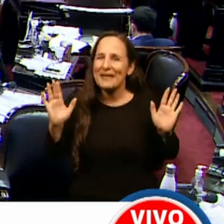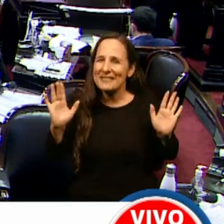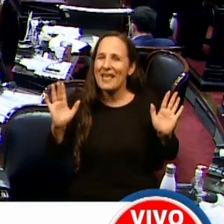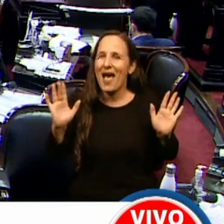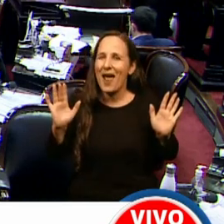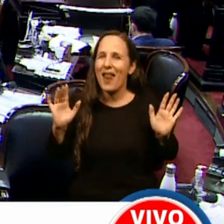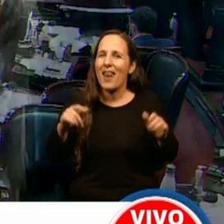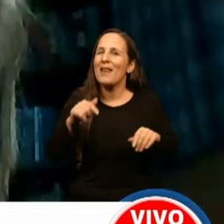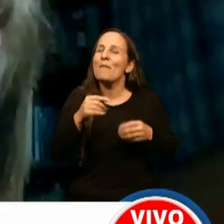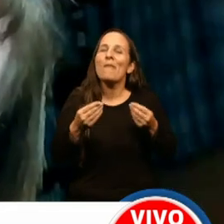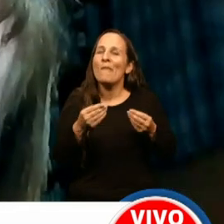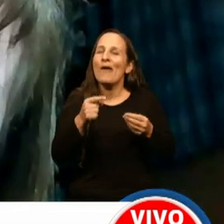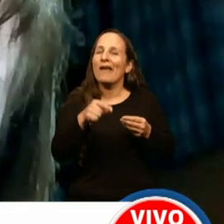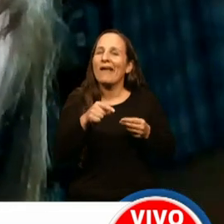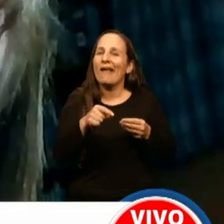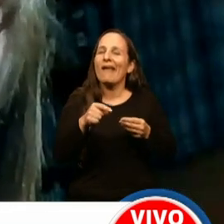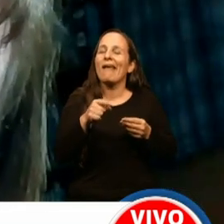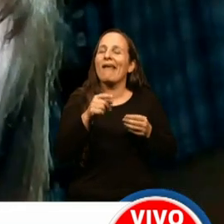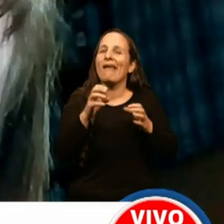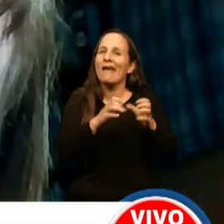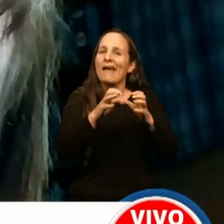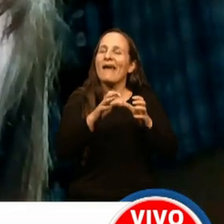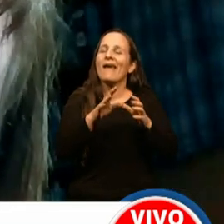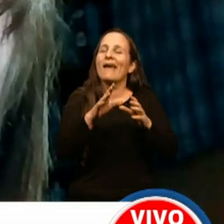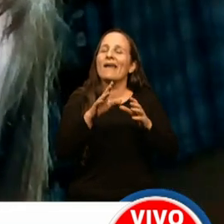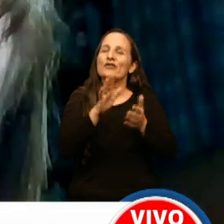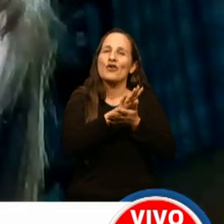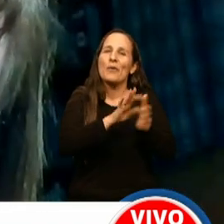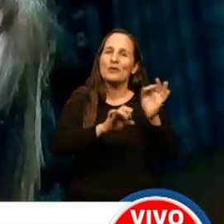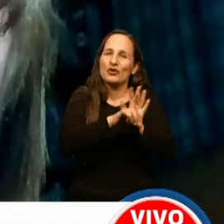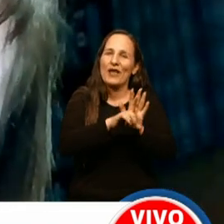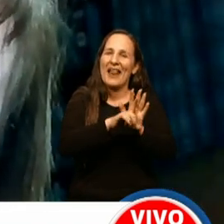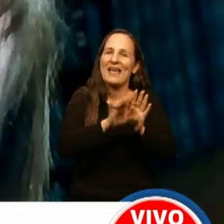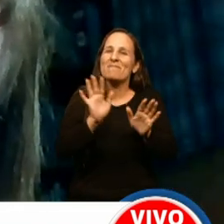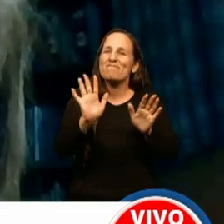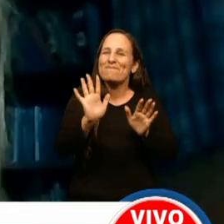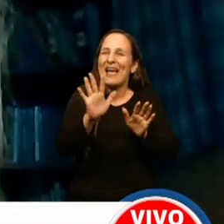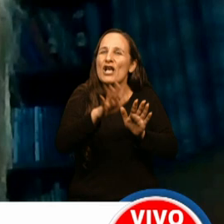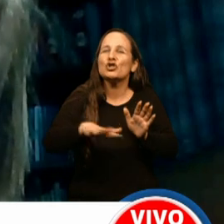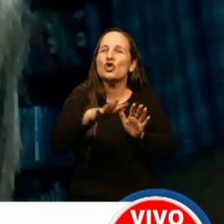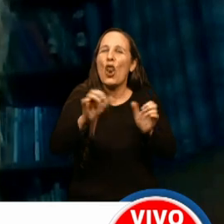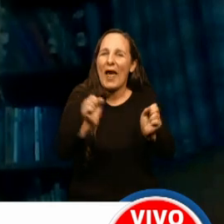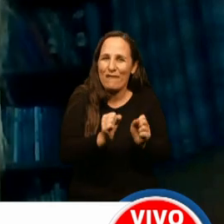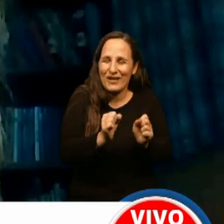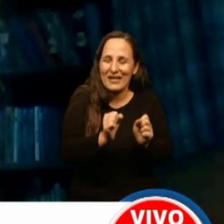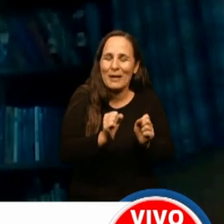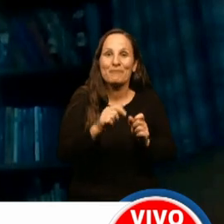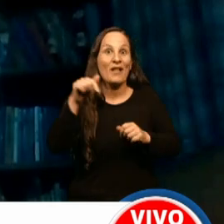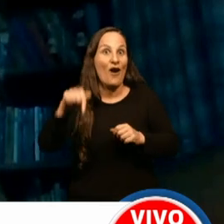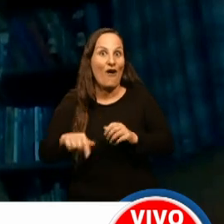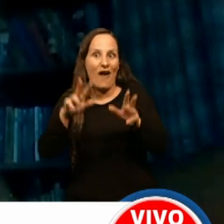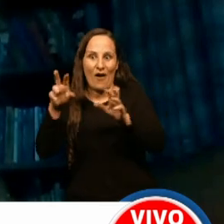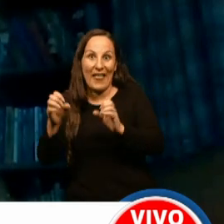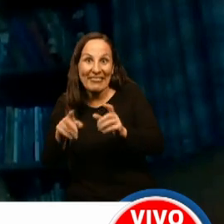el tratamiento de zona fría y ahora dando tratamiento a esto la verdad que es una noche